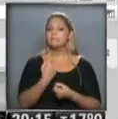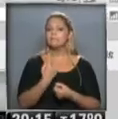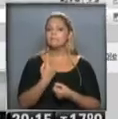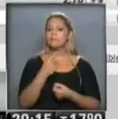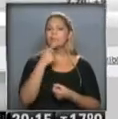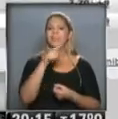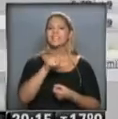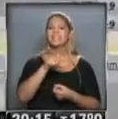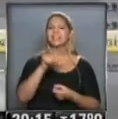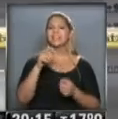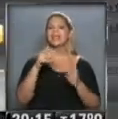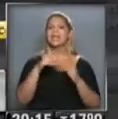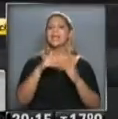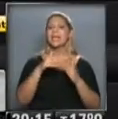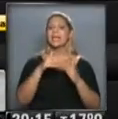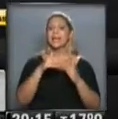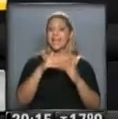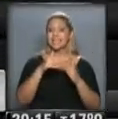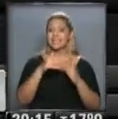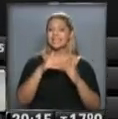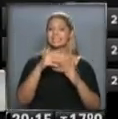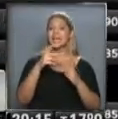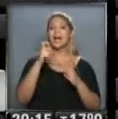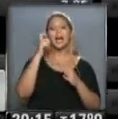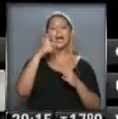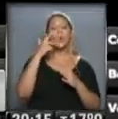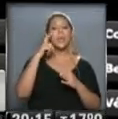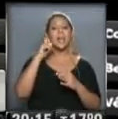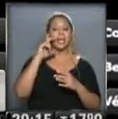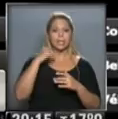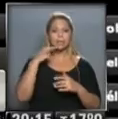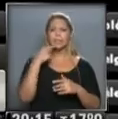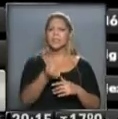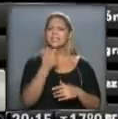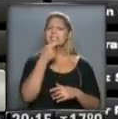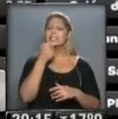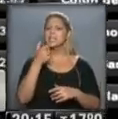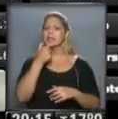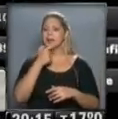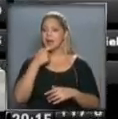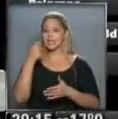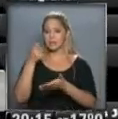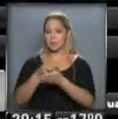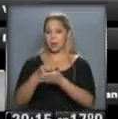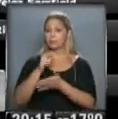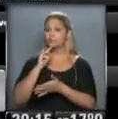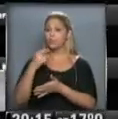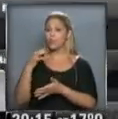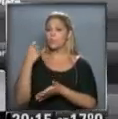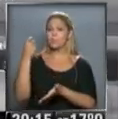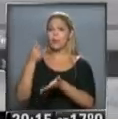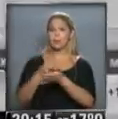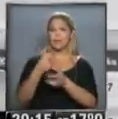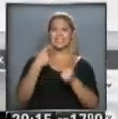casa William Hill, una de las más conocidas a nivel mundial, daba que si Racing ganaba pagaba 7 a 1.